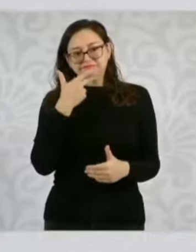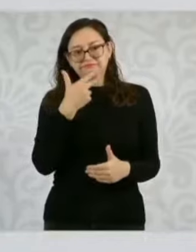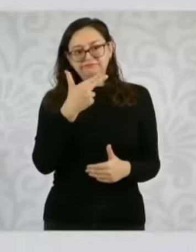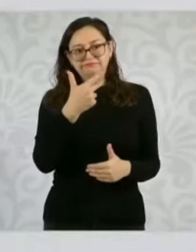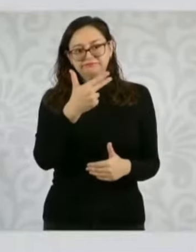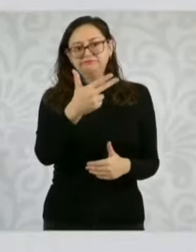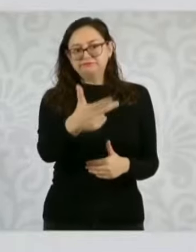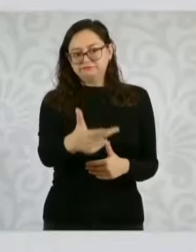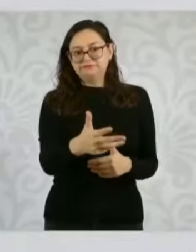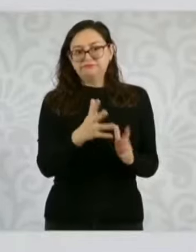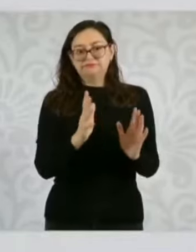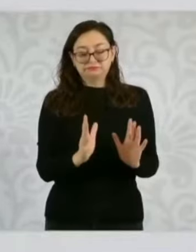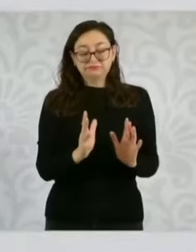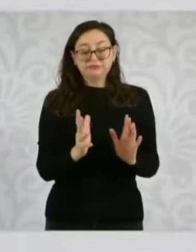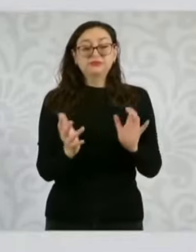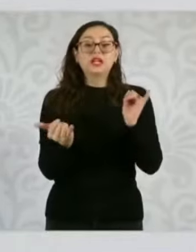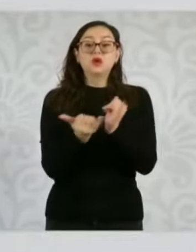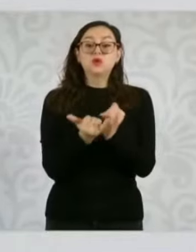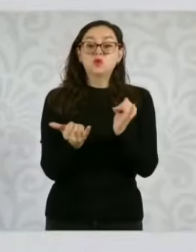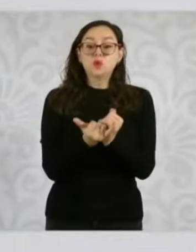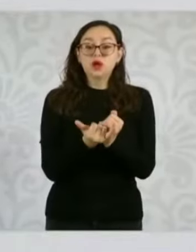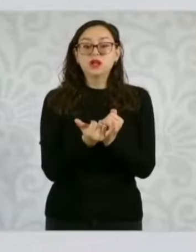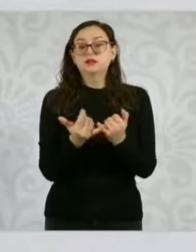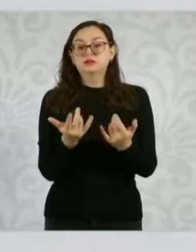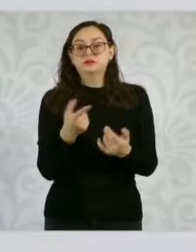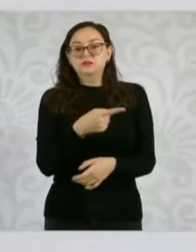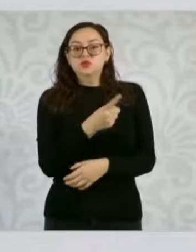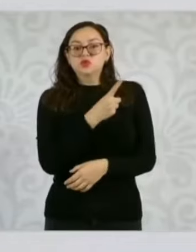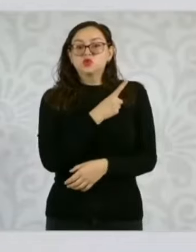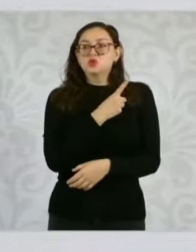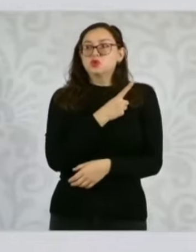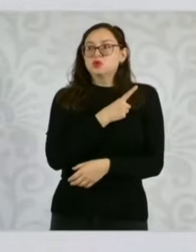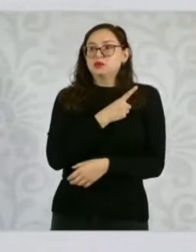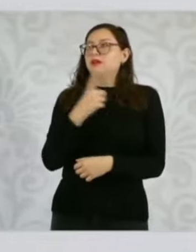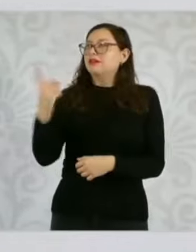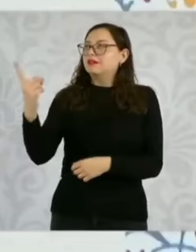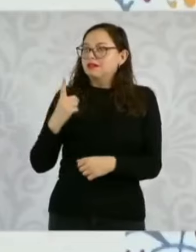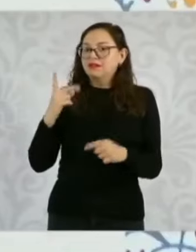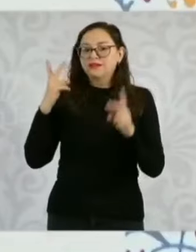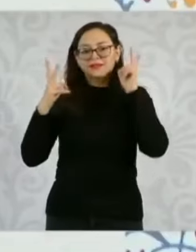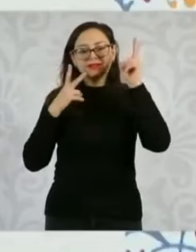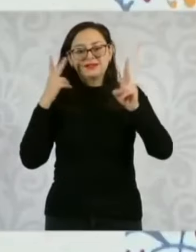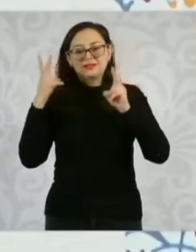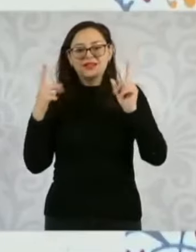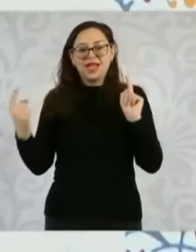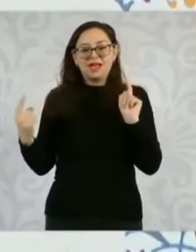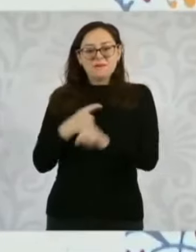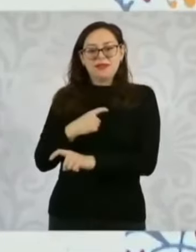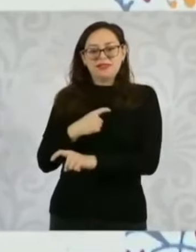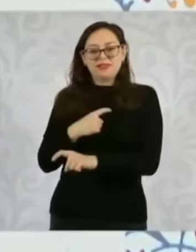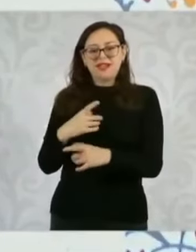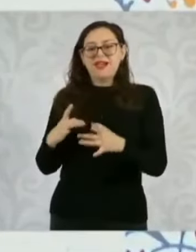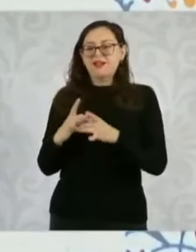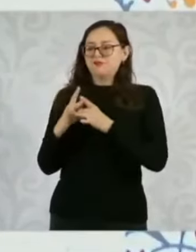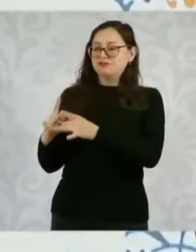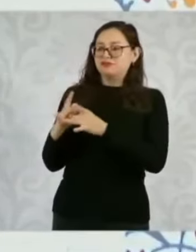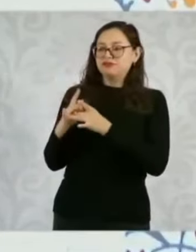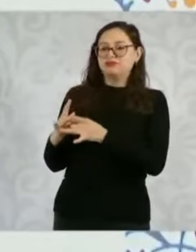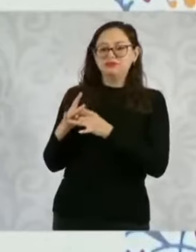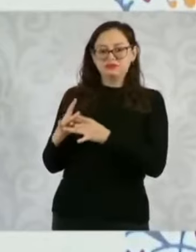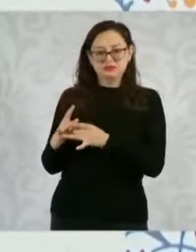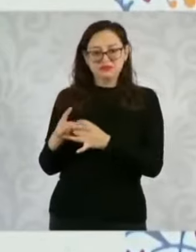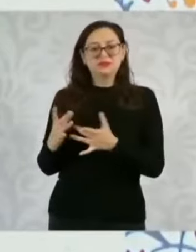la empatía, la cercanía de los servicios de salud con las personas, con algo que durante muchos años